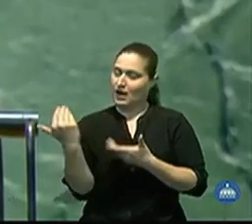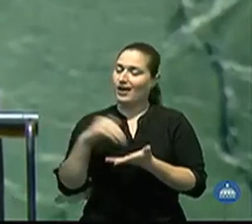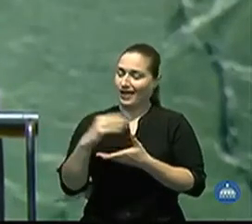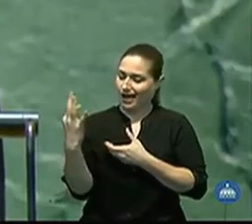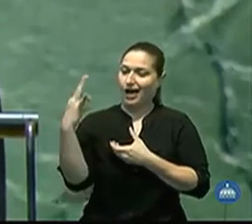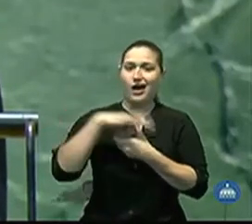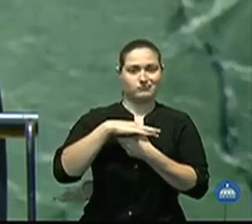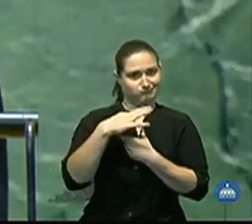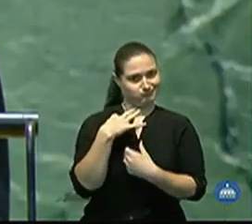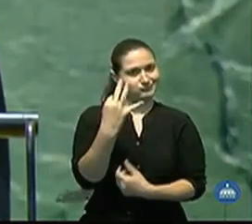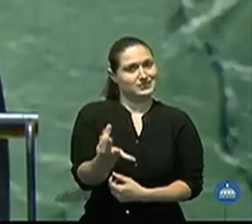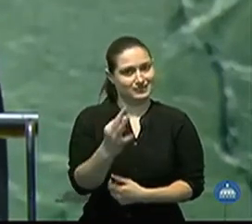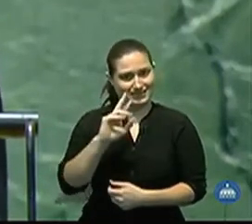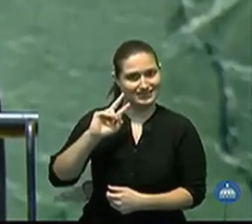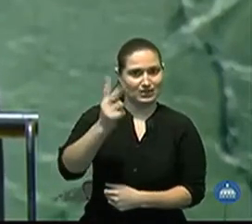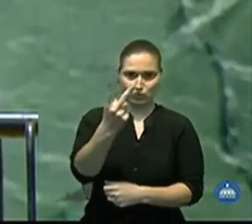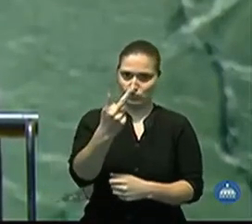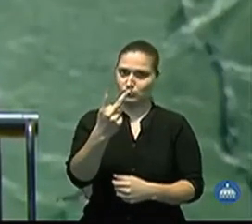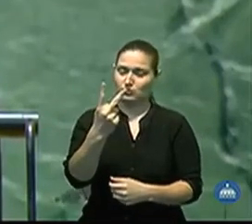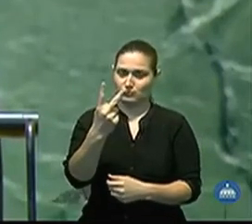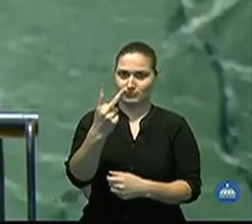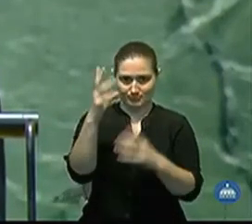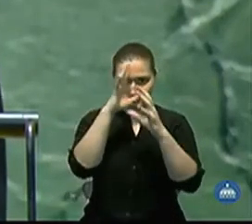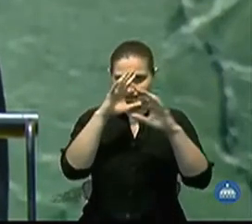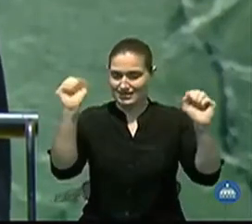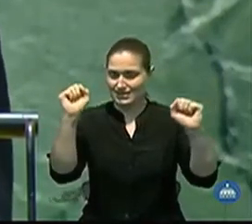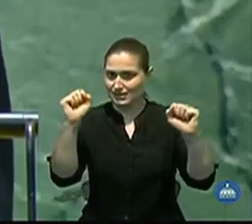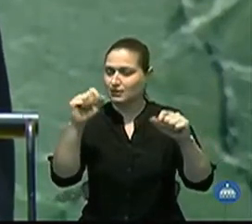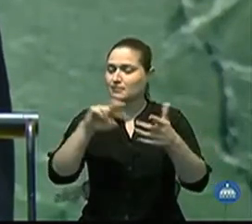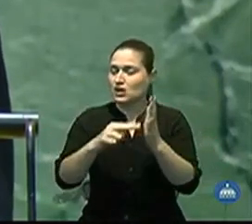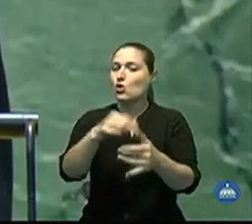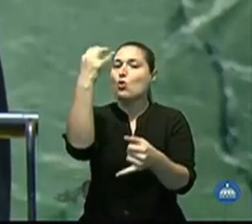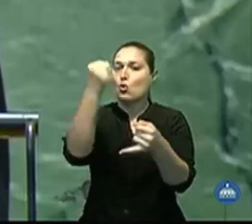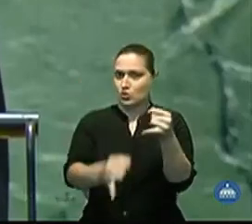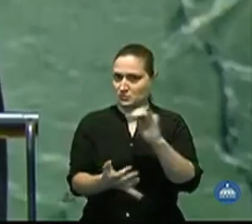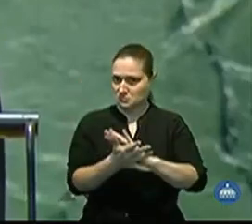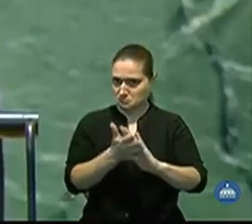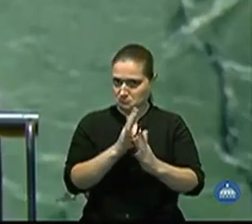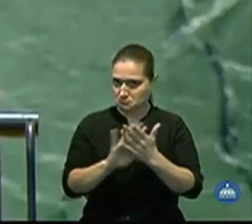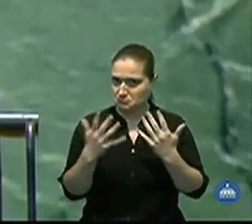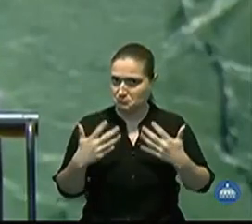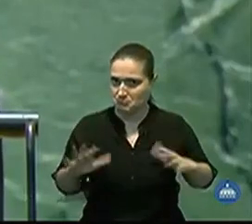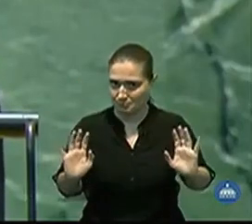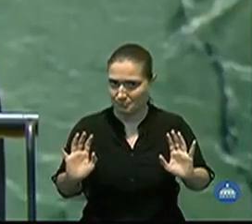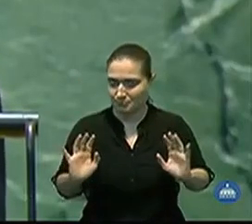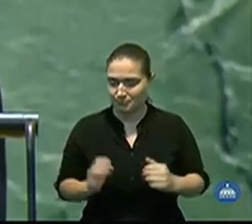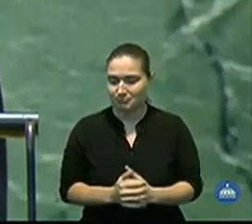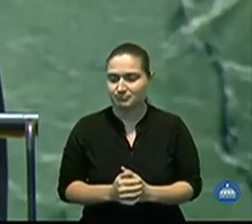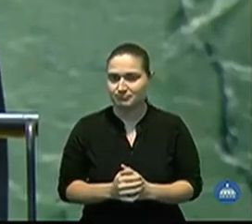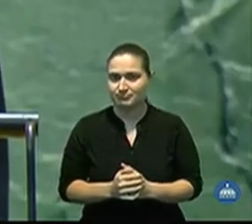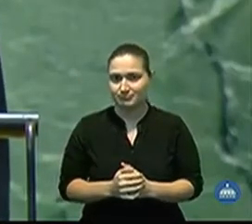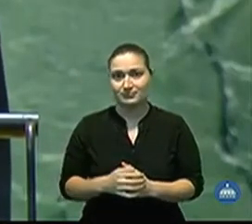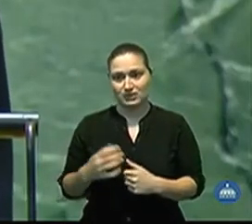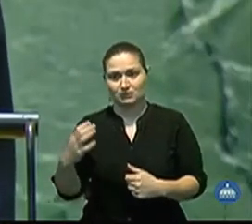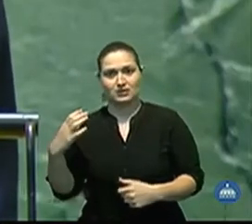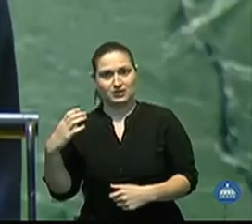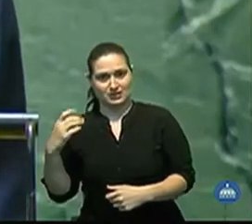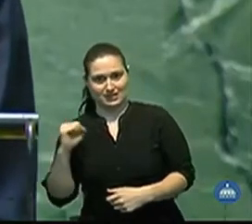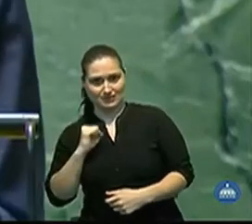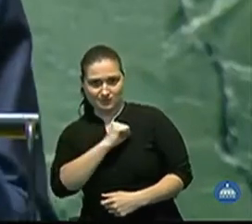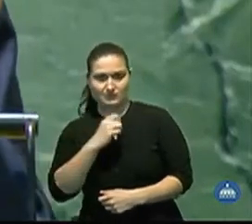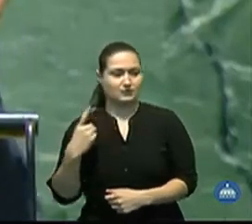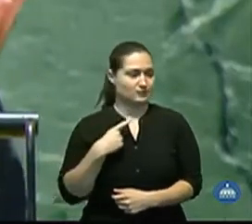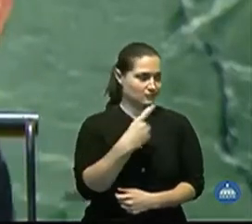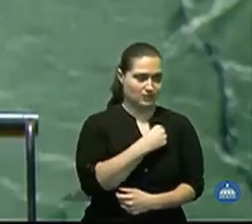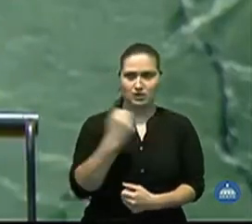para un segundo y último mandato presidencial, logrando además una mayoría calificada en ambas cámaras del Congreso. Con